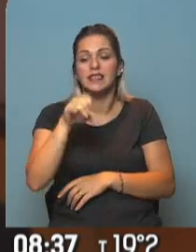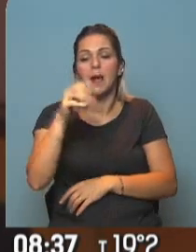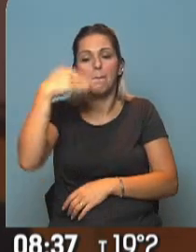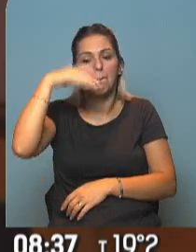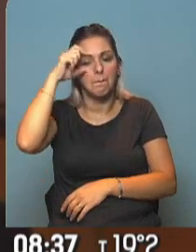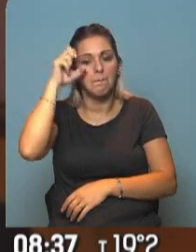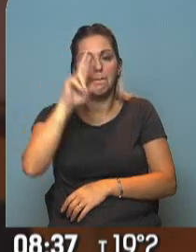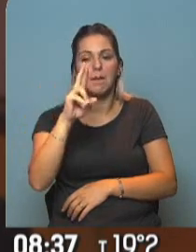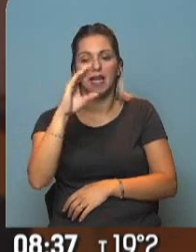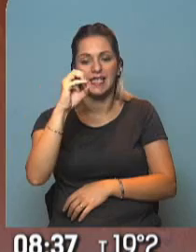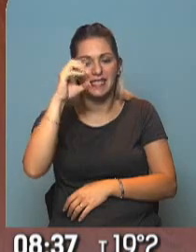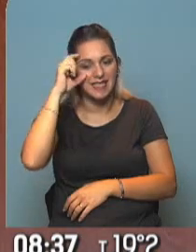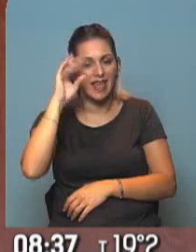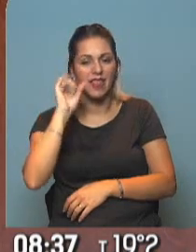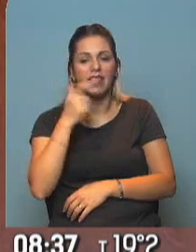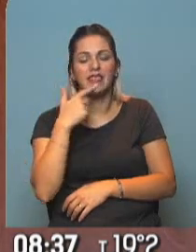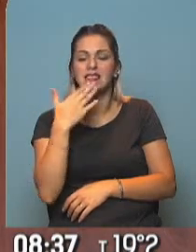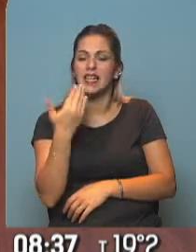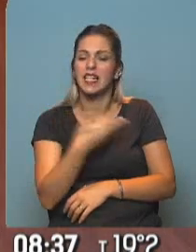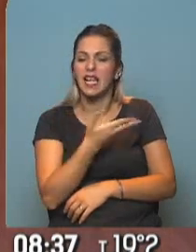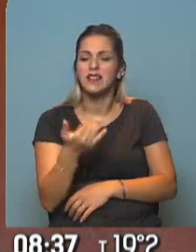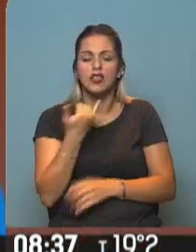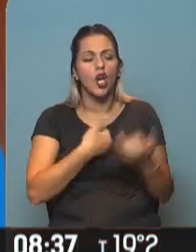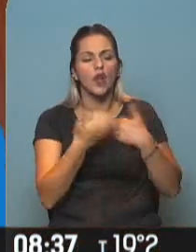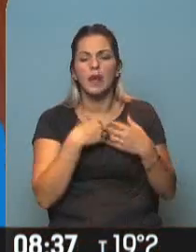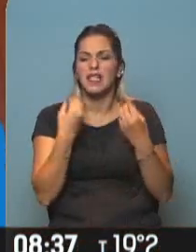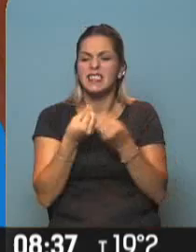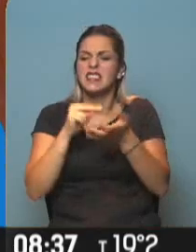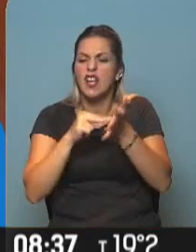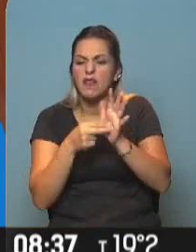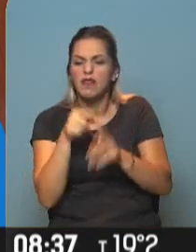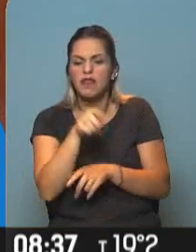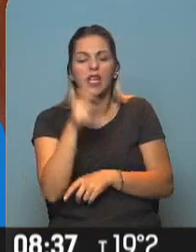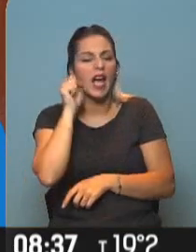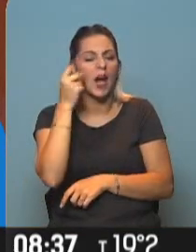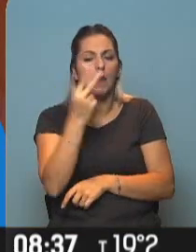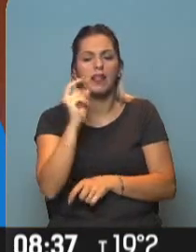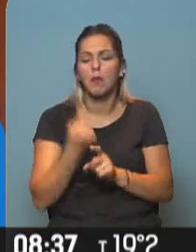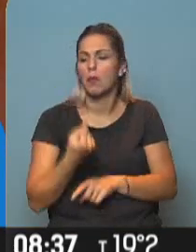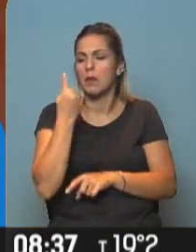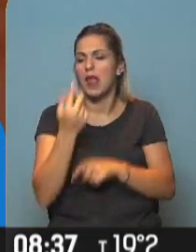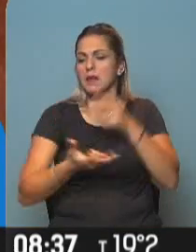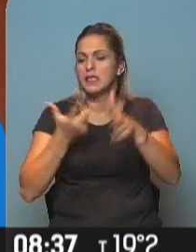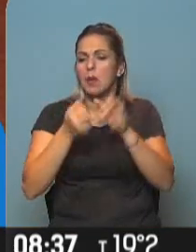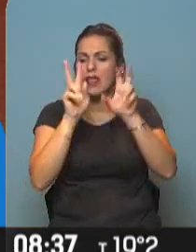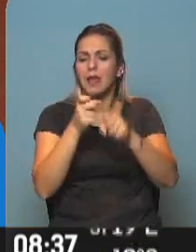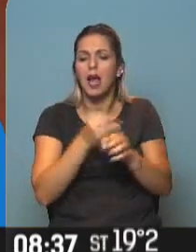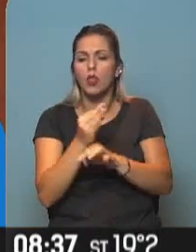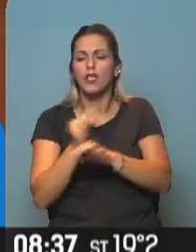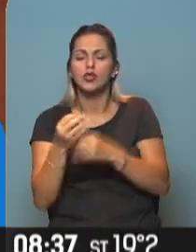muchas gracias a la visibilidad que significa que en el g20 por primera vez se hable de educación cuáles son los efectos